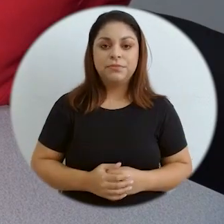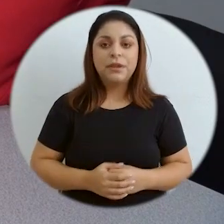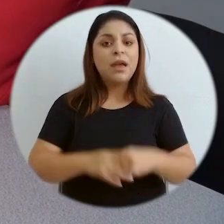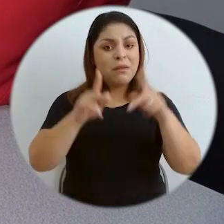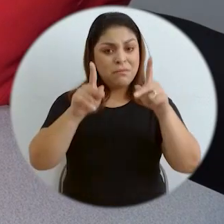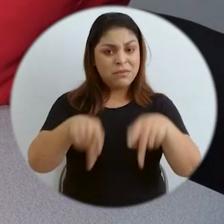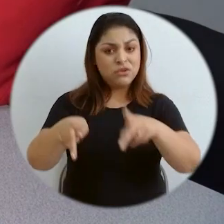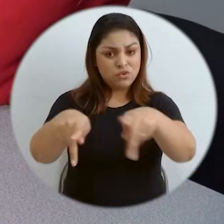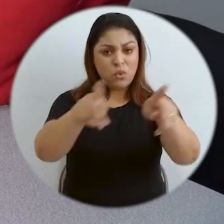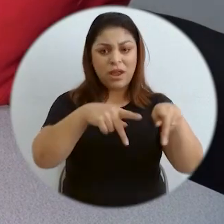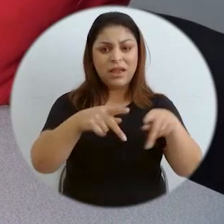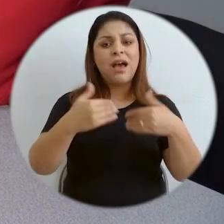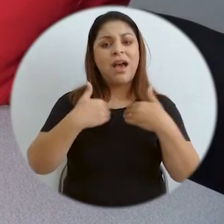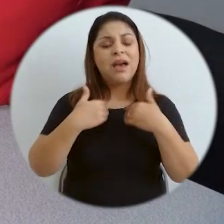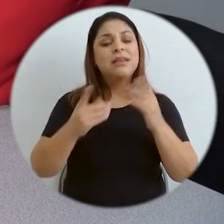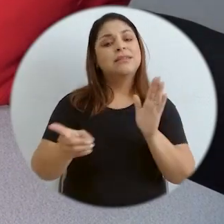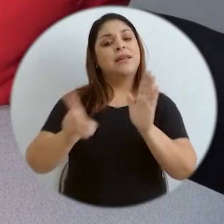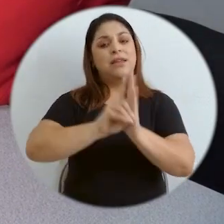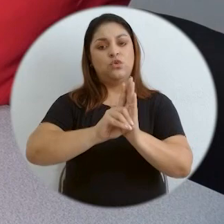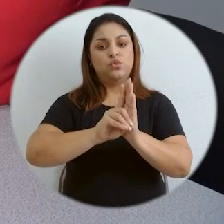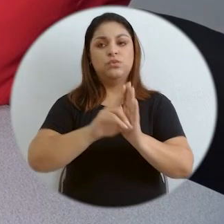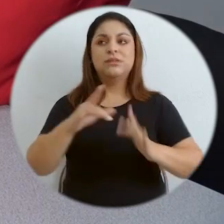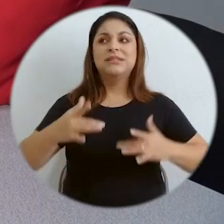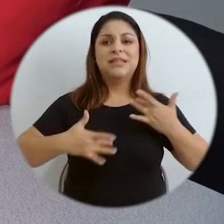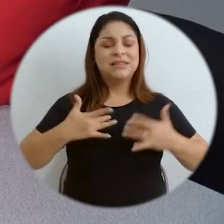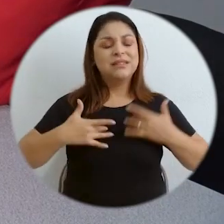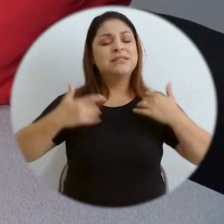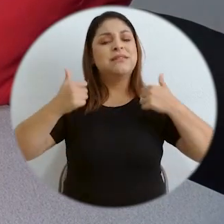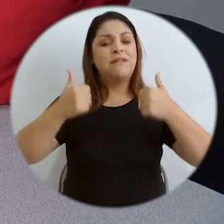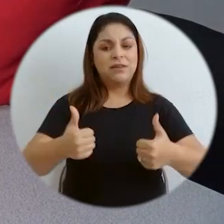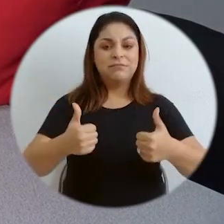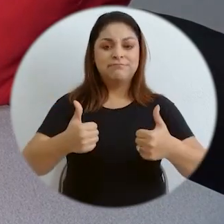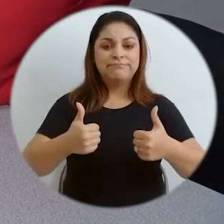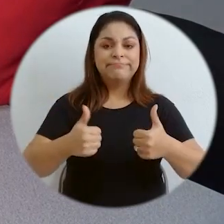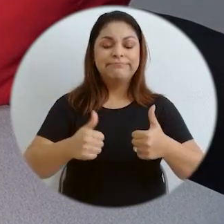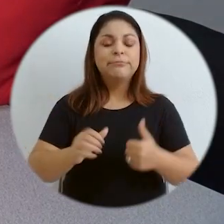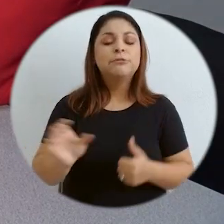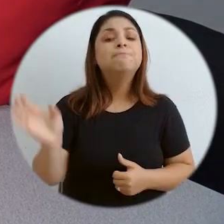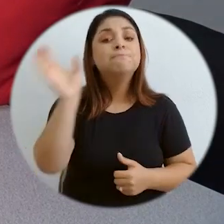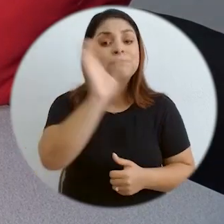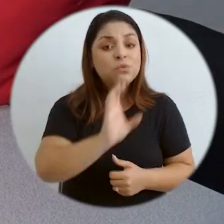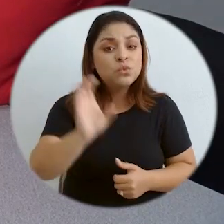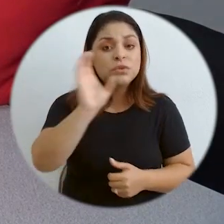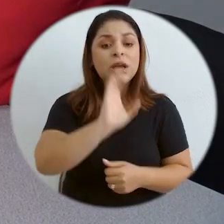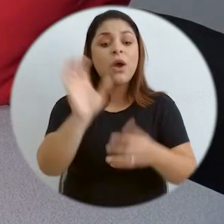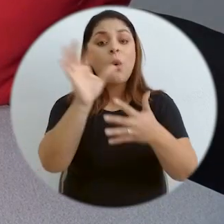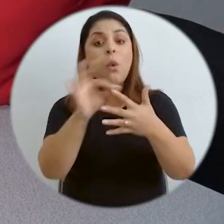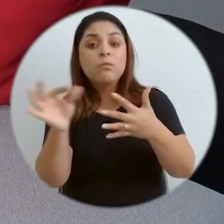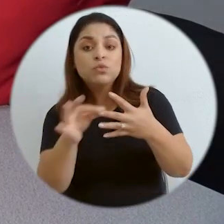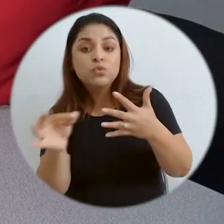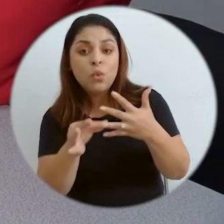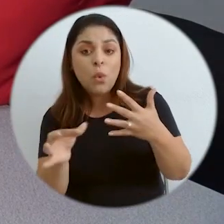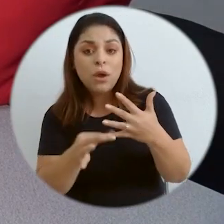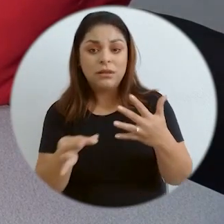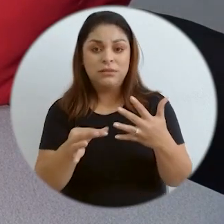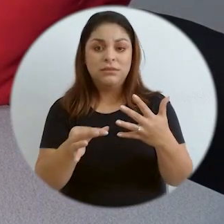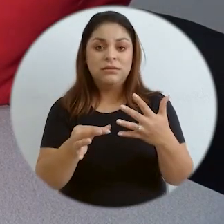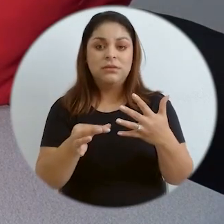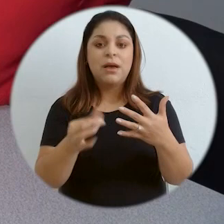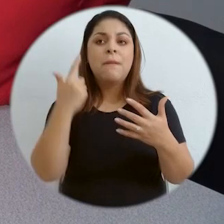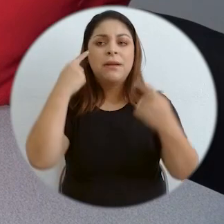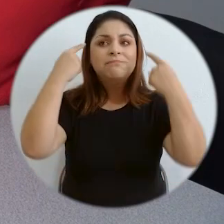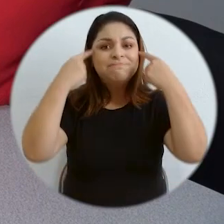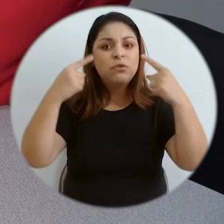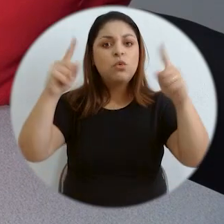persona tiene Cuentas y cuentos. el derecho de sentirse bien otra vez. Entonces, es buscar más bien las opciones que le